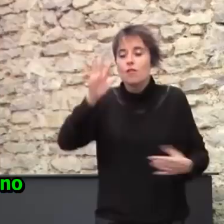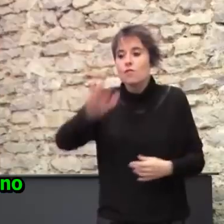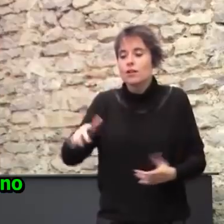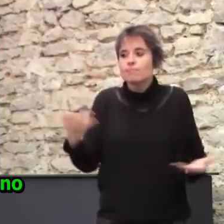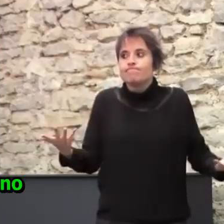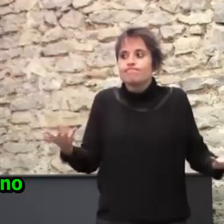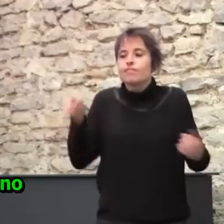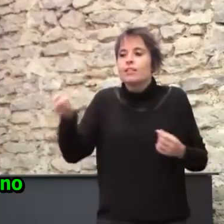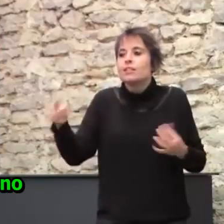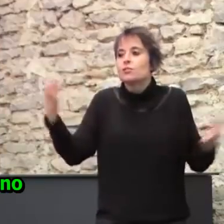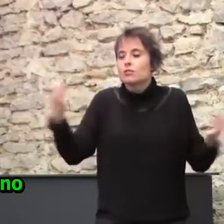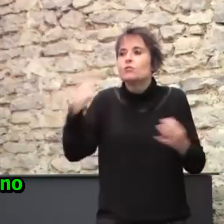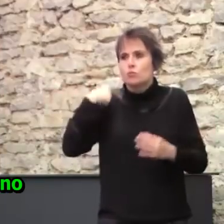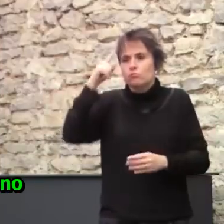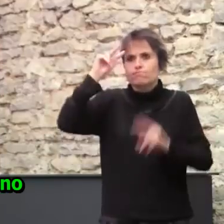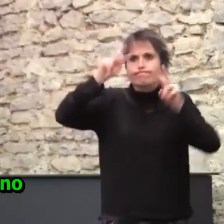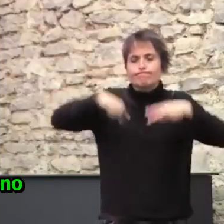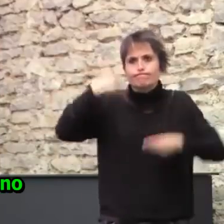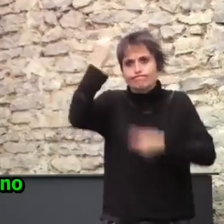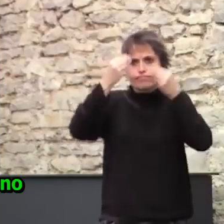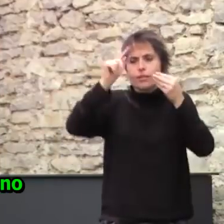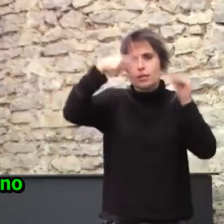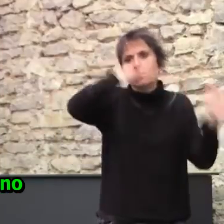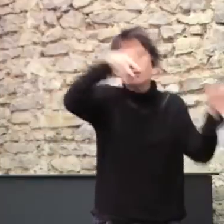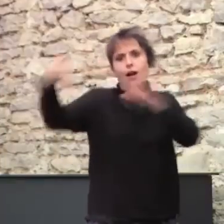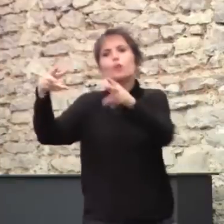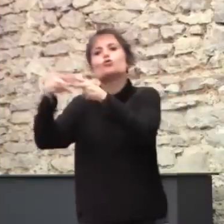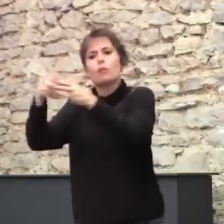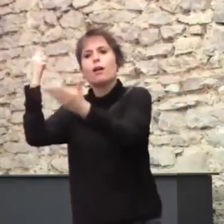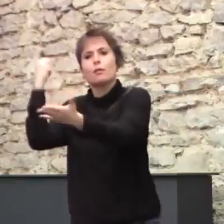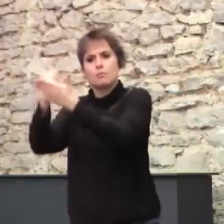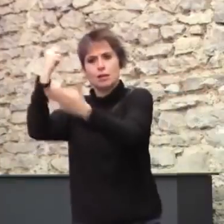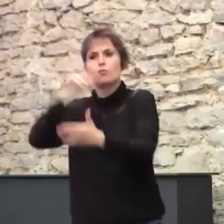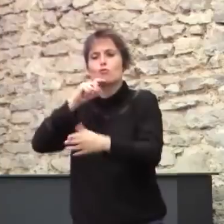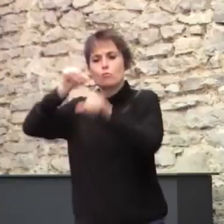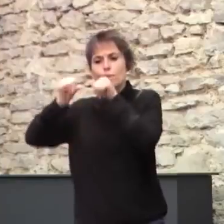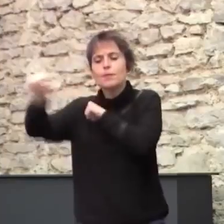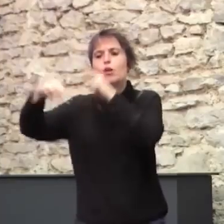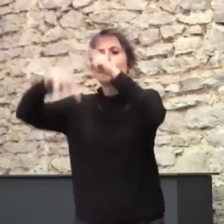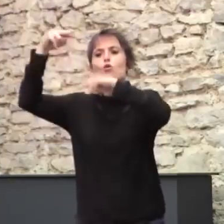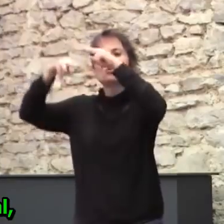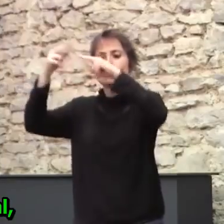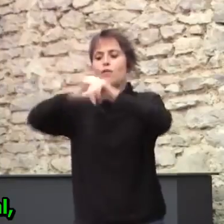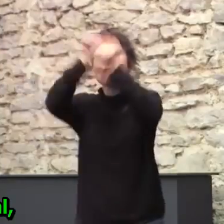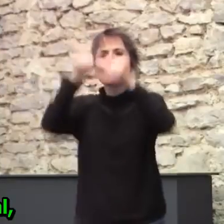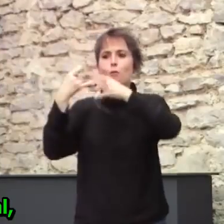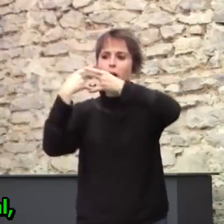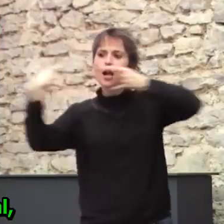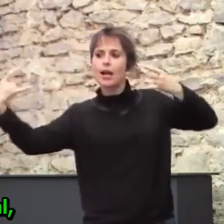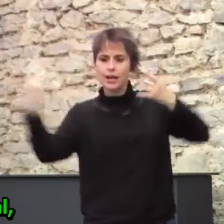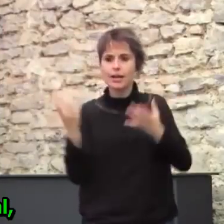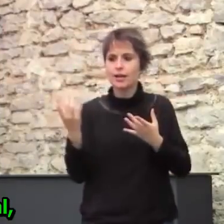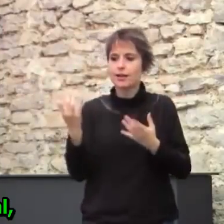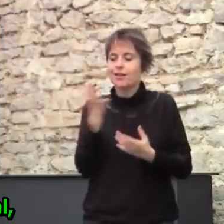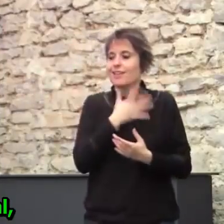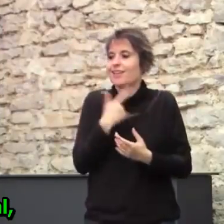pues todo esto realmente me lo cuestiono a mí misma y luego lo cuestiono a nivel social, ¿no? ¿Cómo podemos construir una forma de querernos